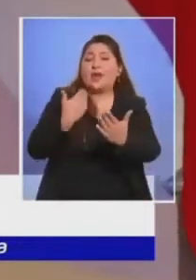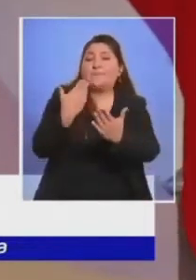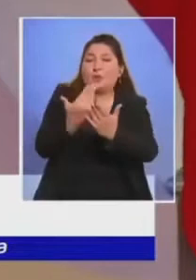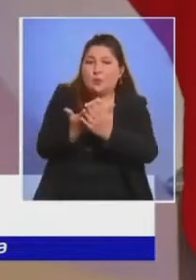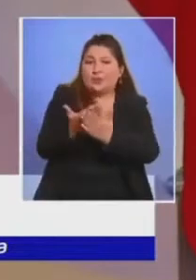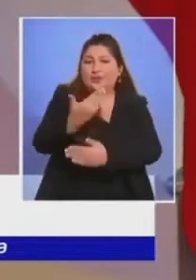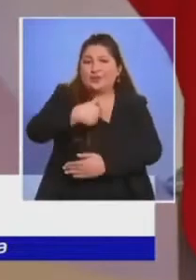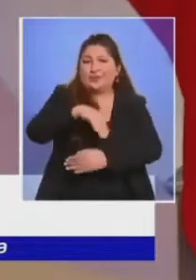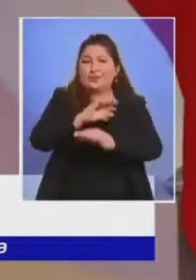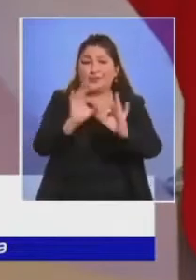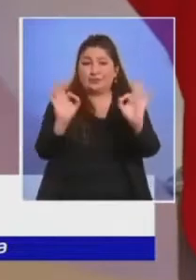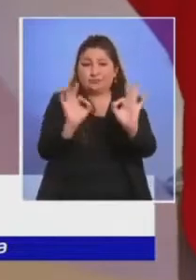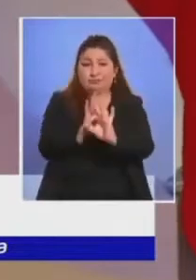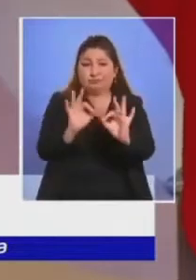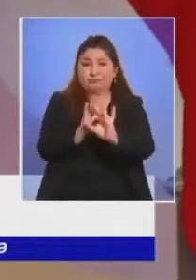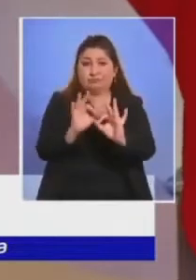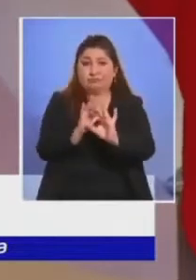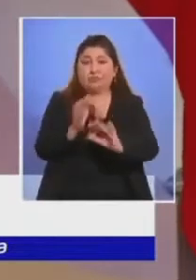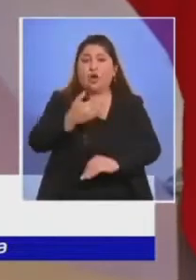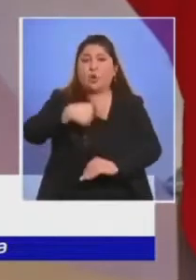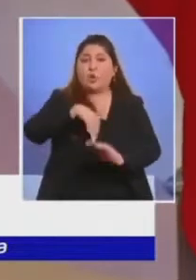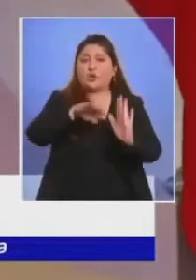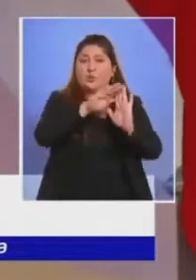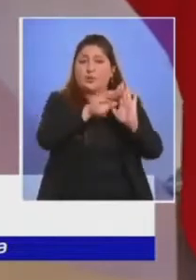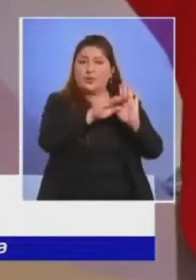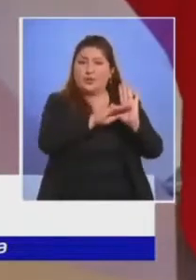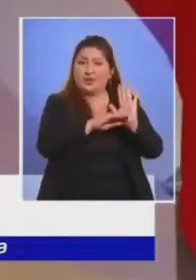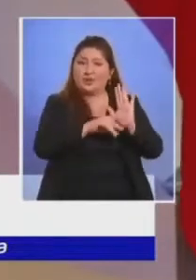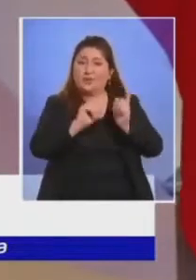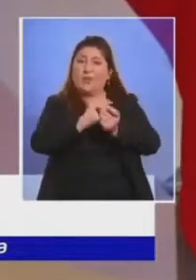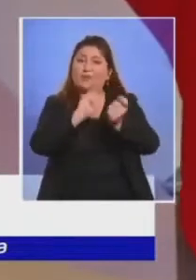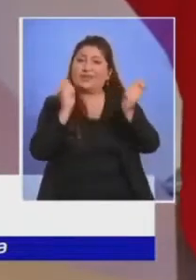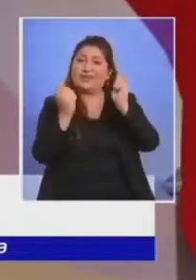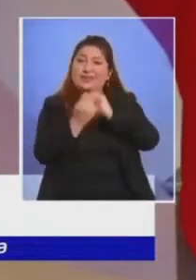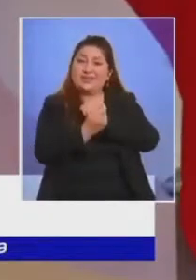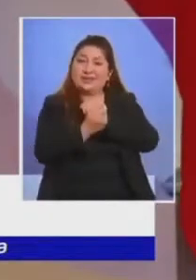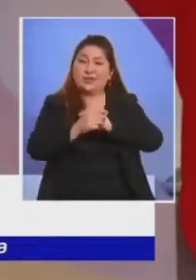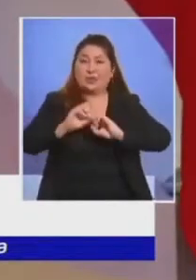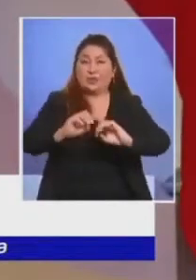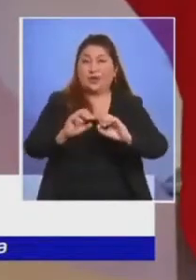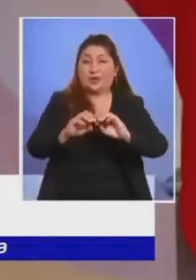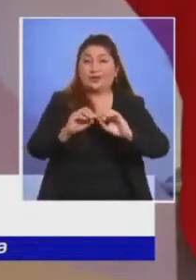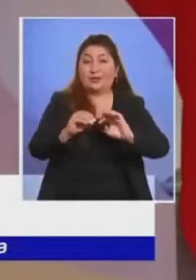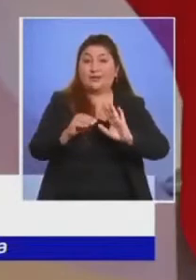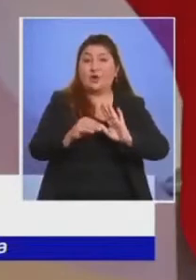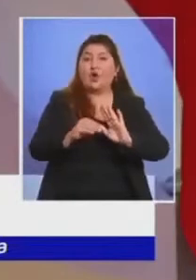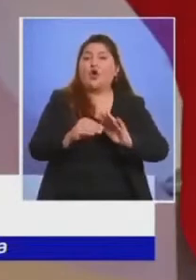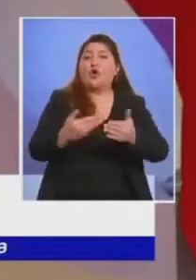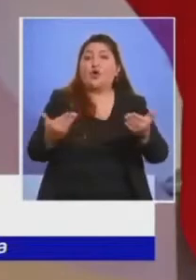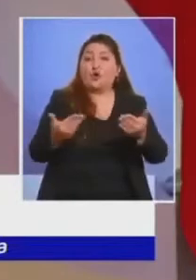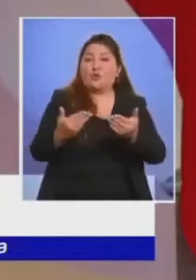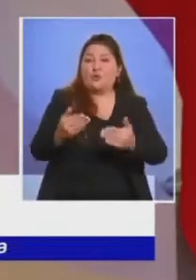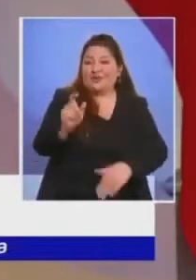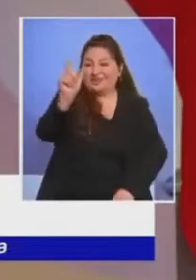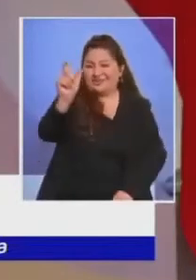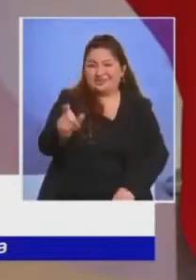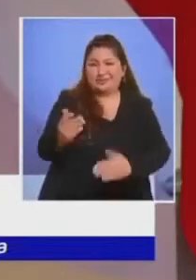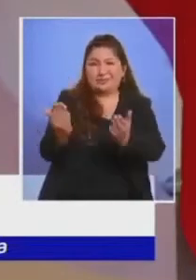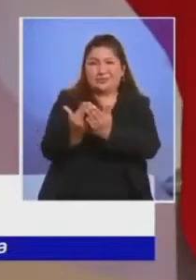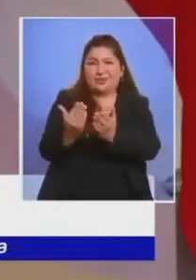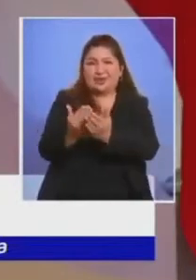señalado, como lo hemos establecido en nuestro programa, un giro educativo colocando a nuestros estudiantes estudiantes en el centro de esta